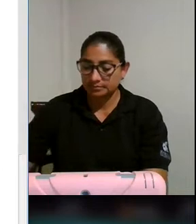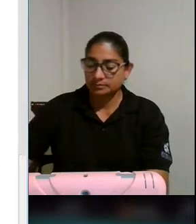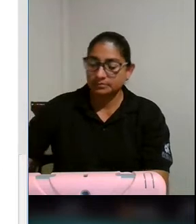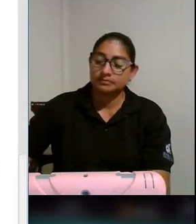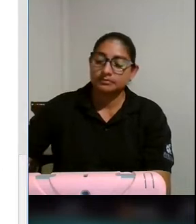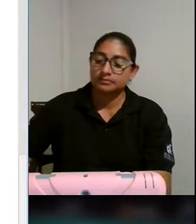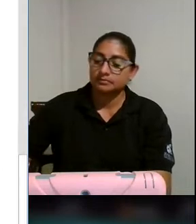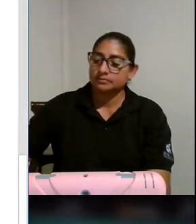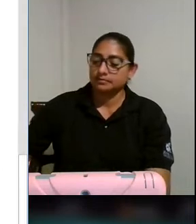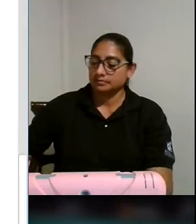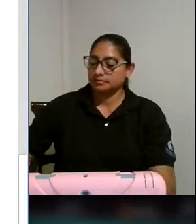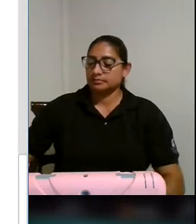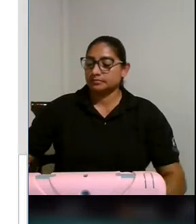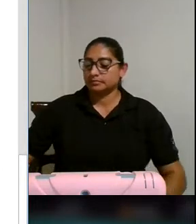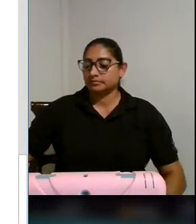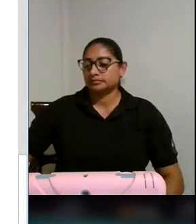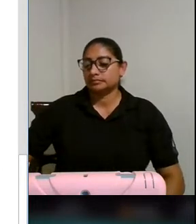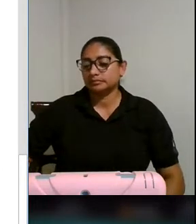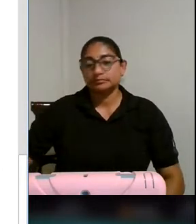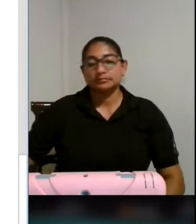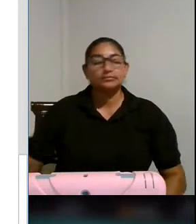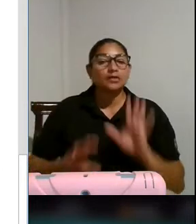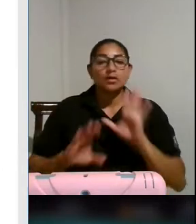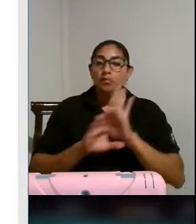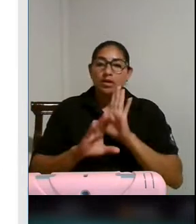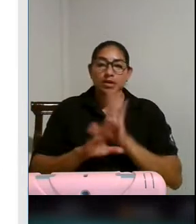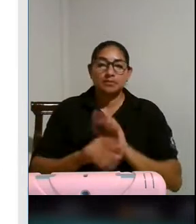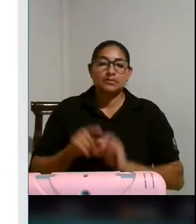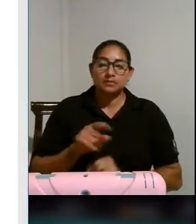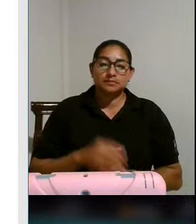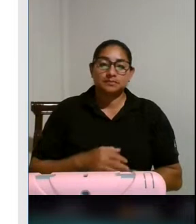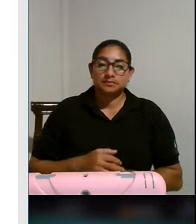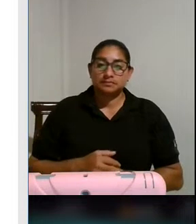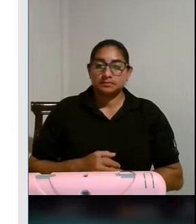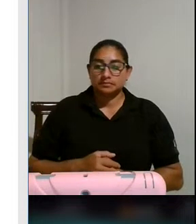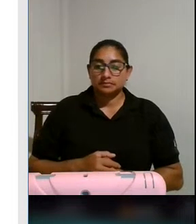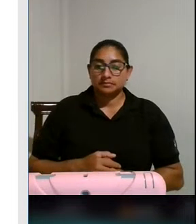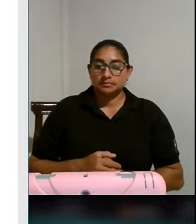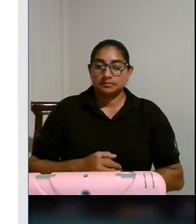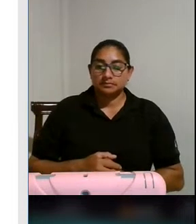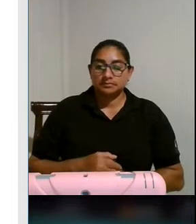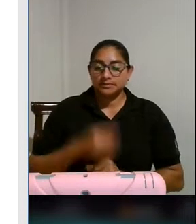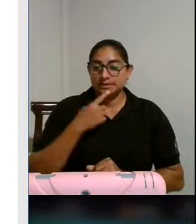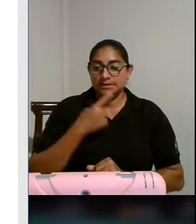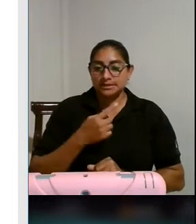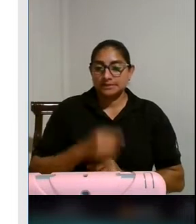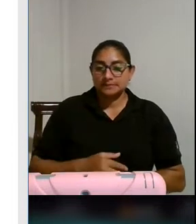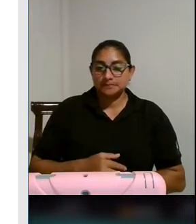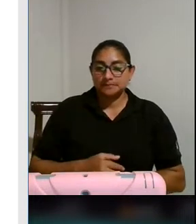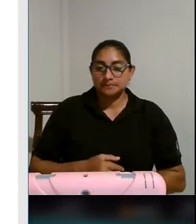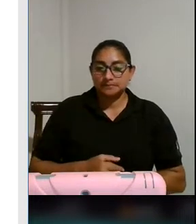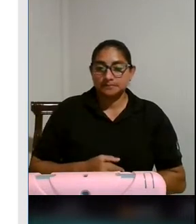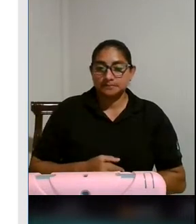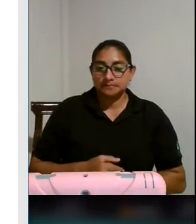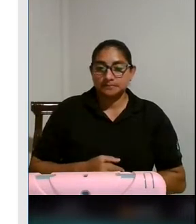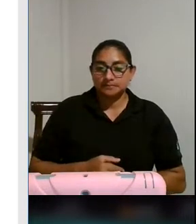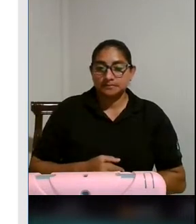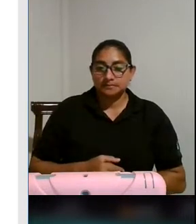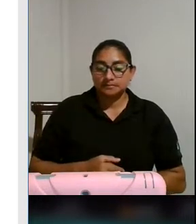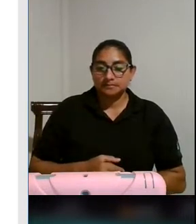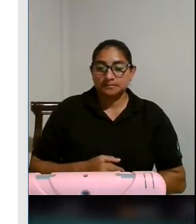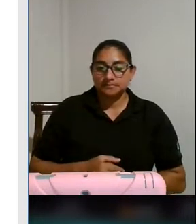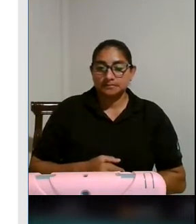o se le complica, cambiemos delta x por h. Un momentito y después volvemos a la